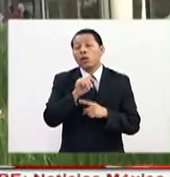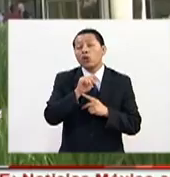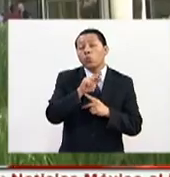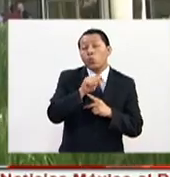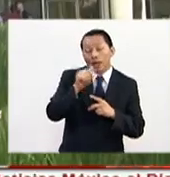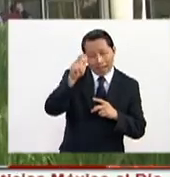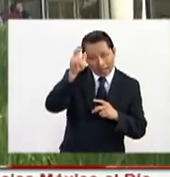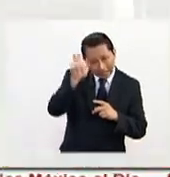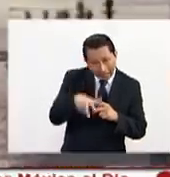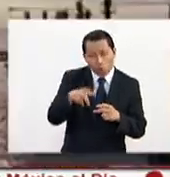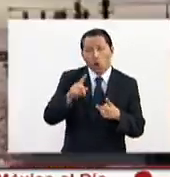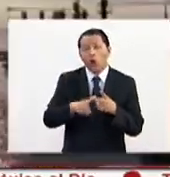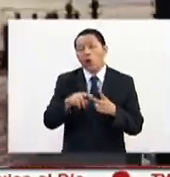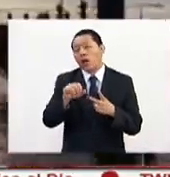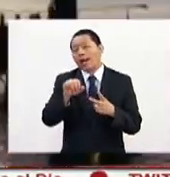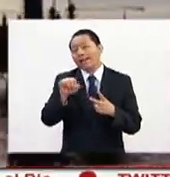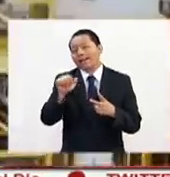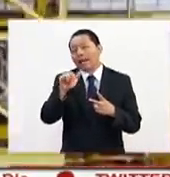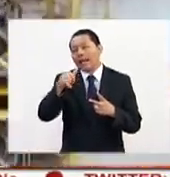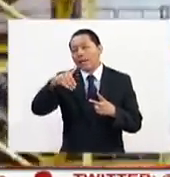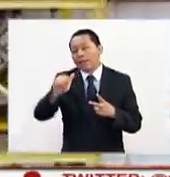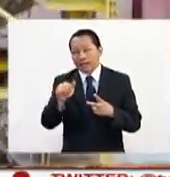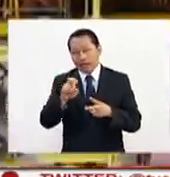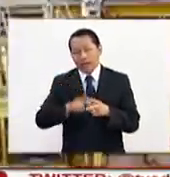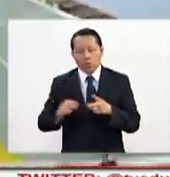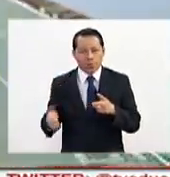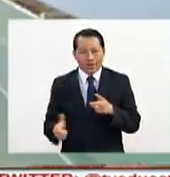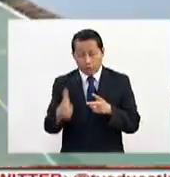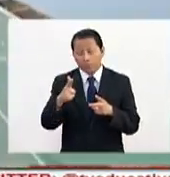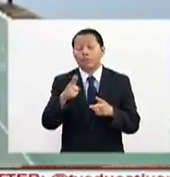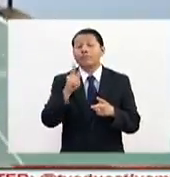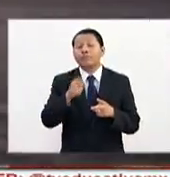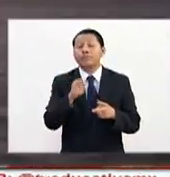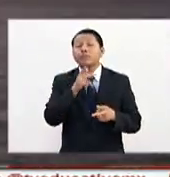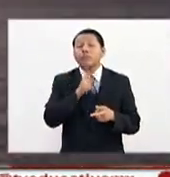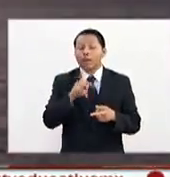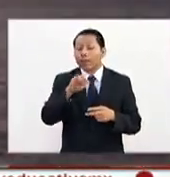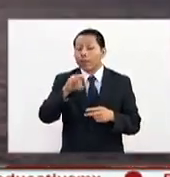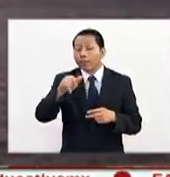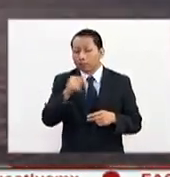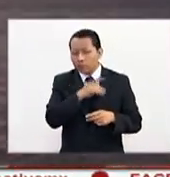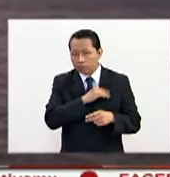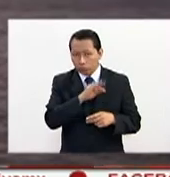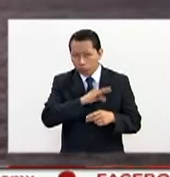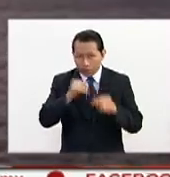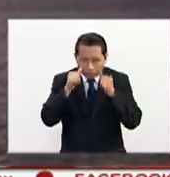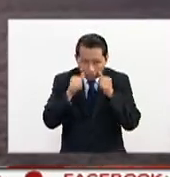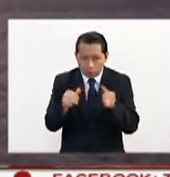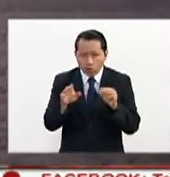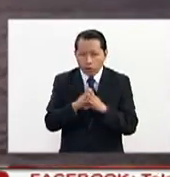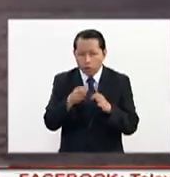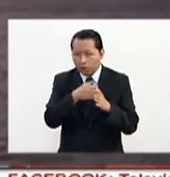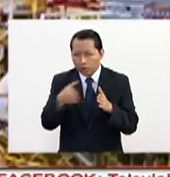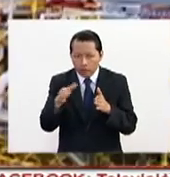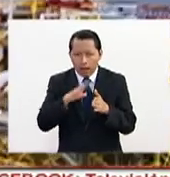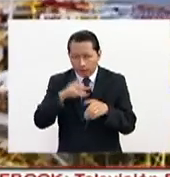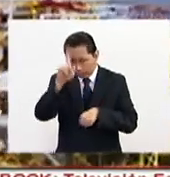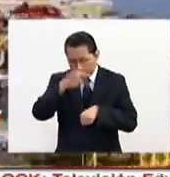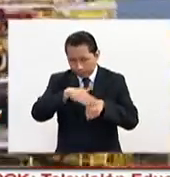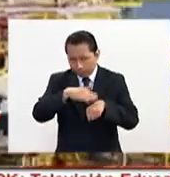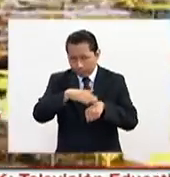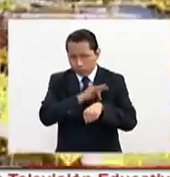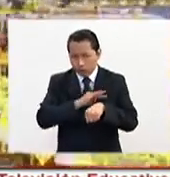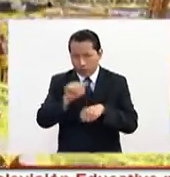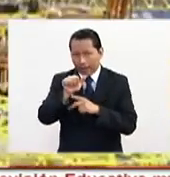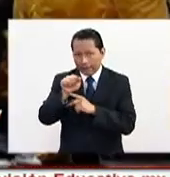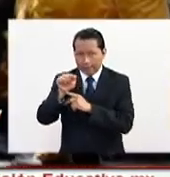Hidalgo y Salamanca. En Guanajuato, Petróleos Mexicanos informó que atenderá dentro del plazo concedido las observaciones hechas por